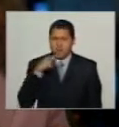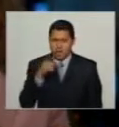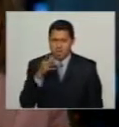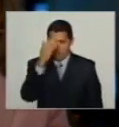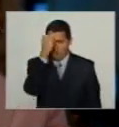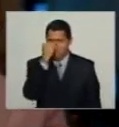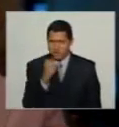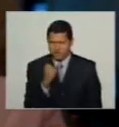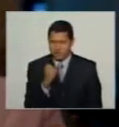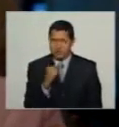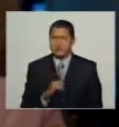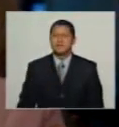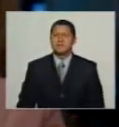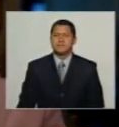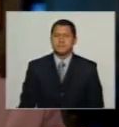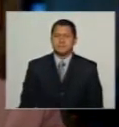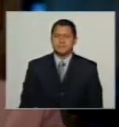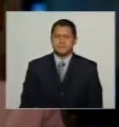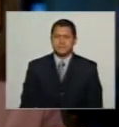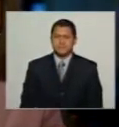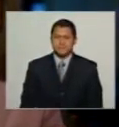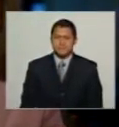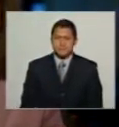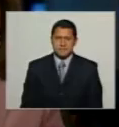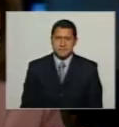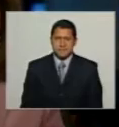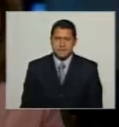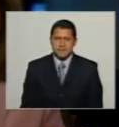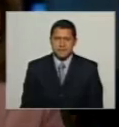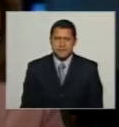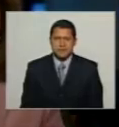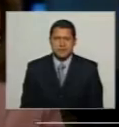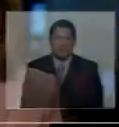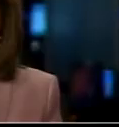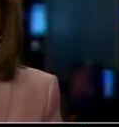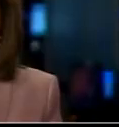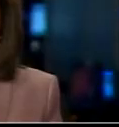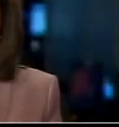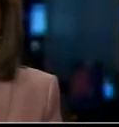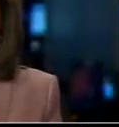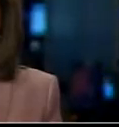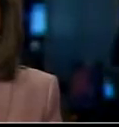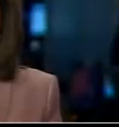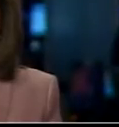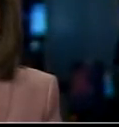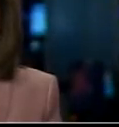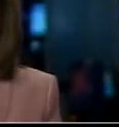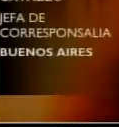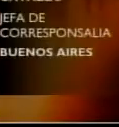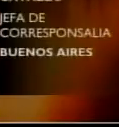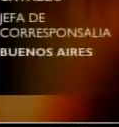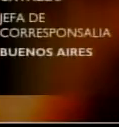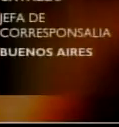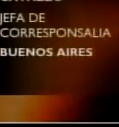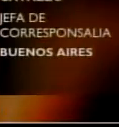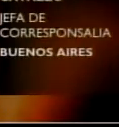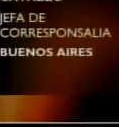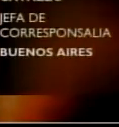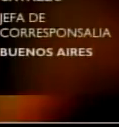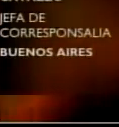FARC. Argentina se unió a la movilización mundial contra las FARC. Carolina Callazo con los detalles. Carolina.